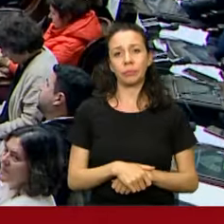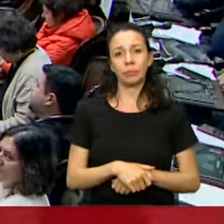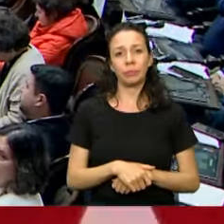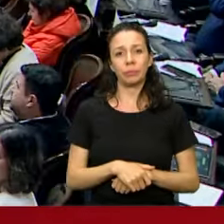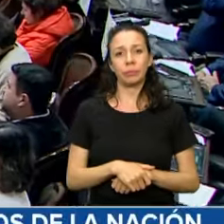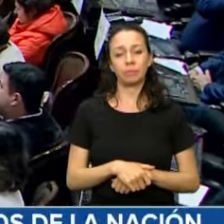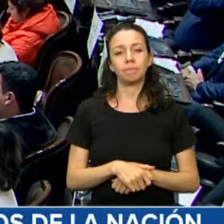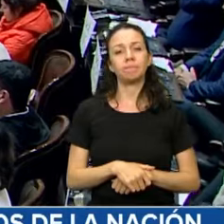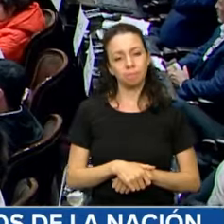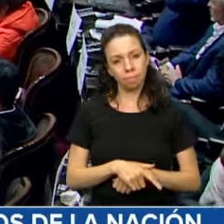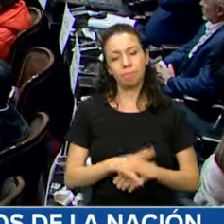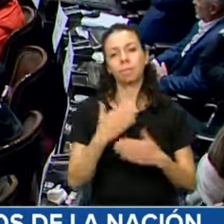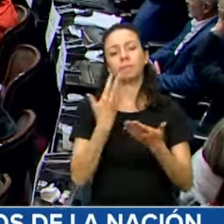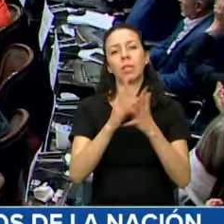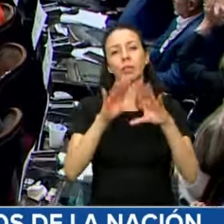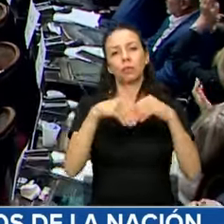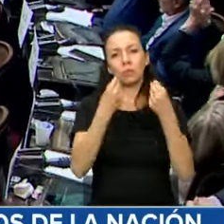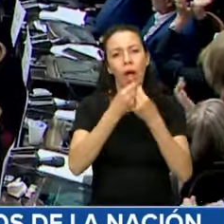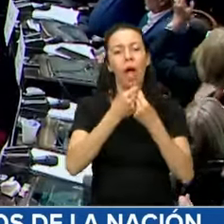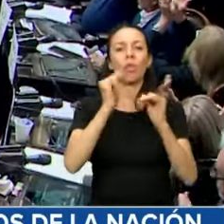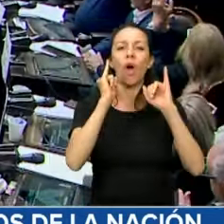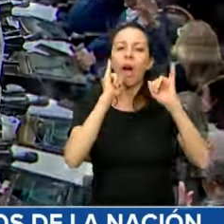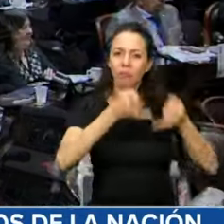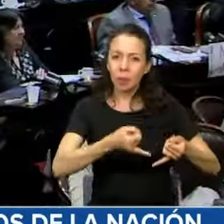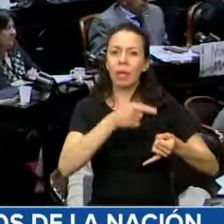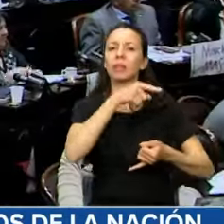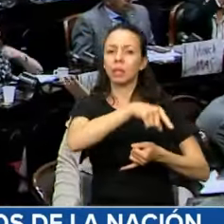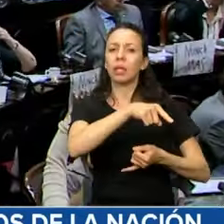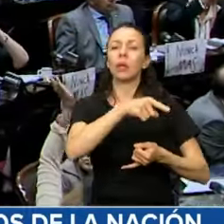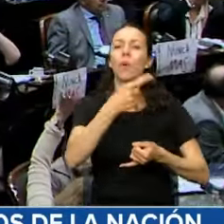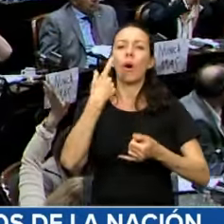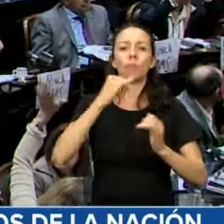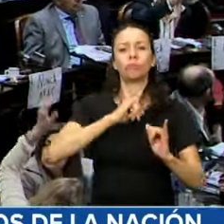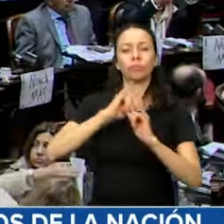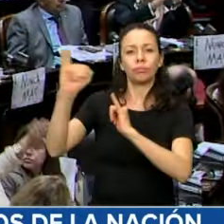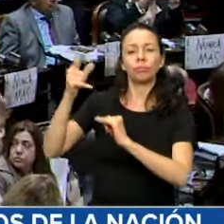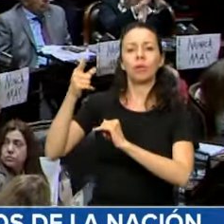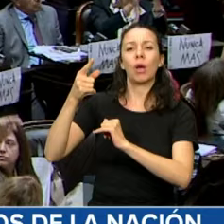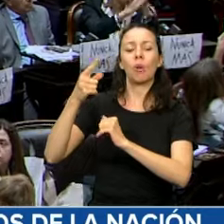Ne resulta afirmativa se comunicará al poder